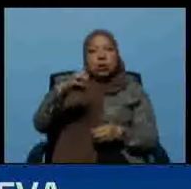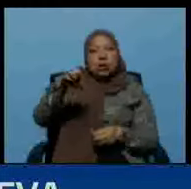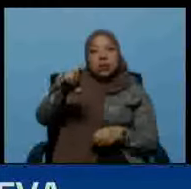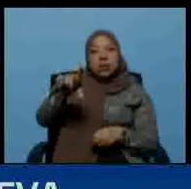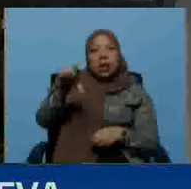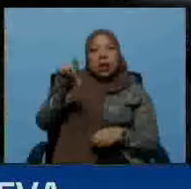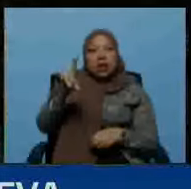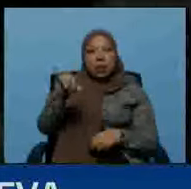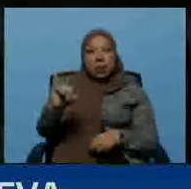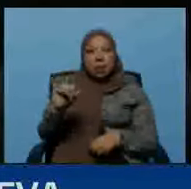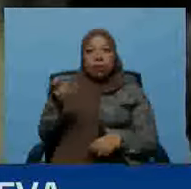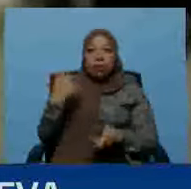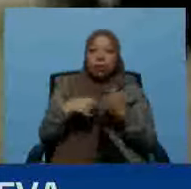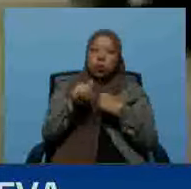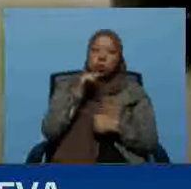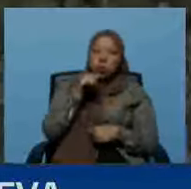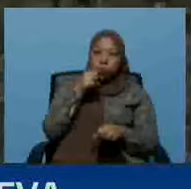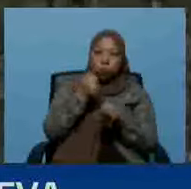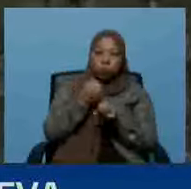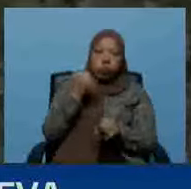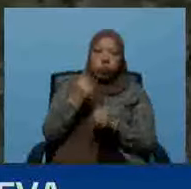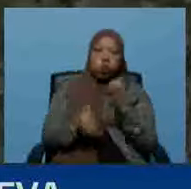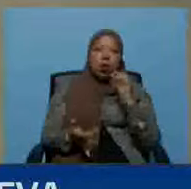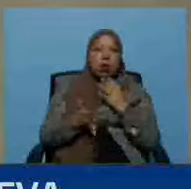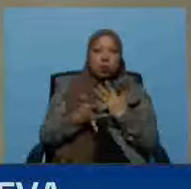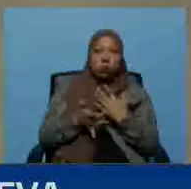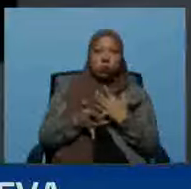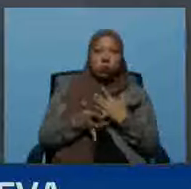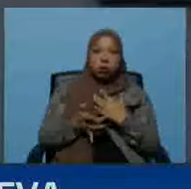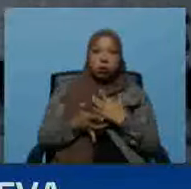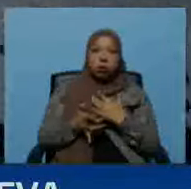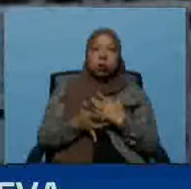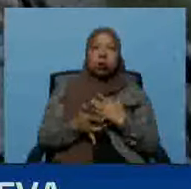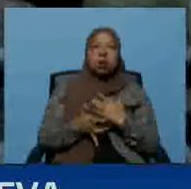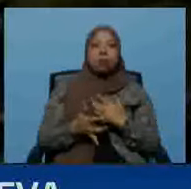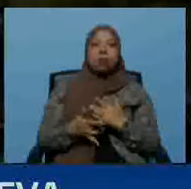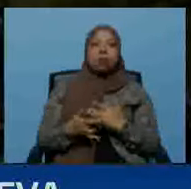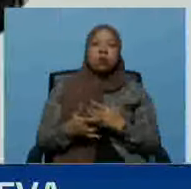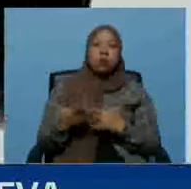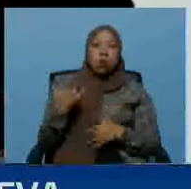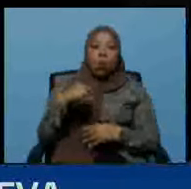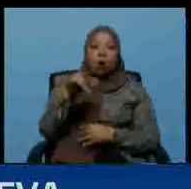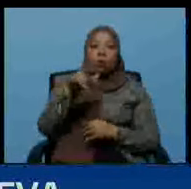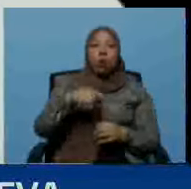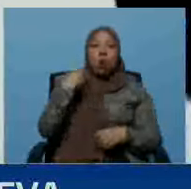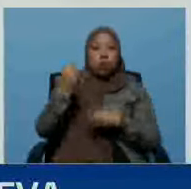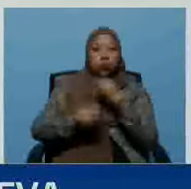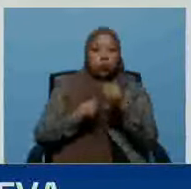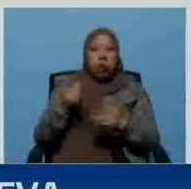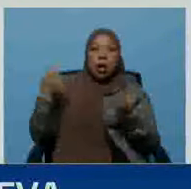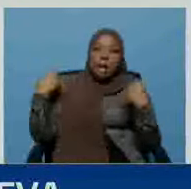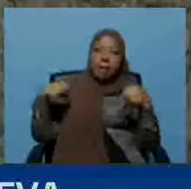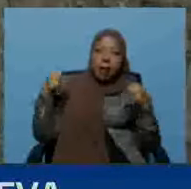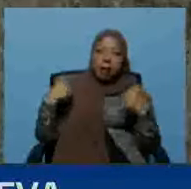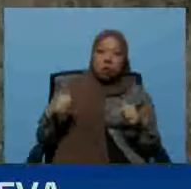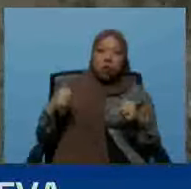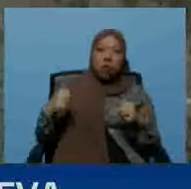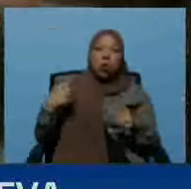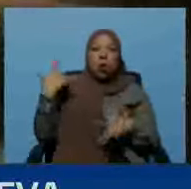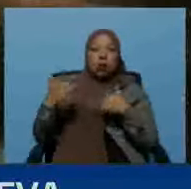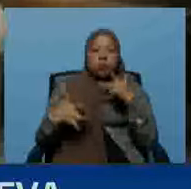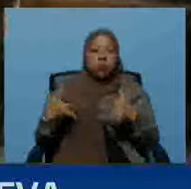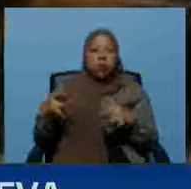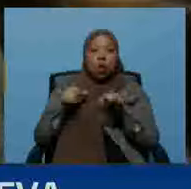geográficas, equipamiento de última generación y tecnología que hemos puesto en práctica en la